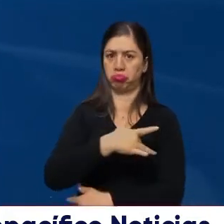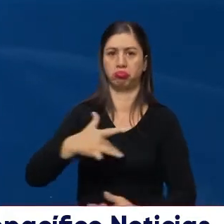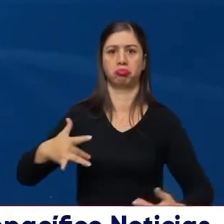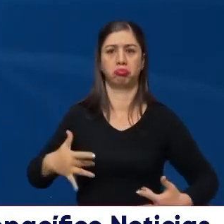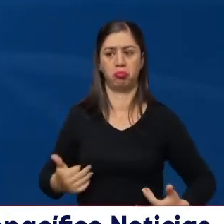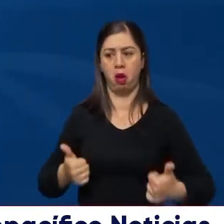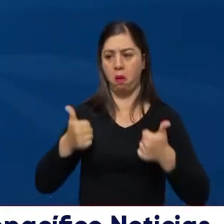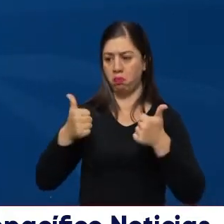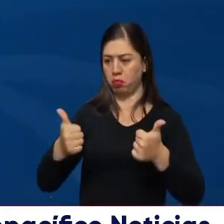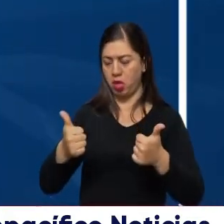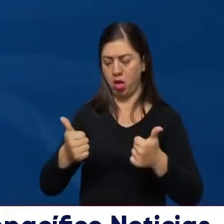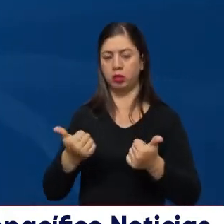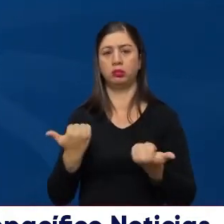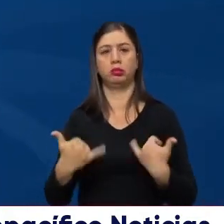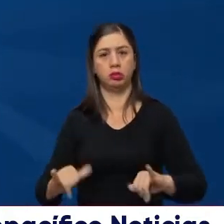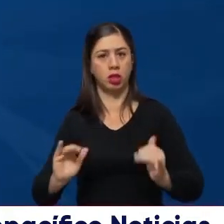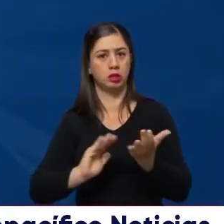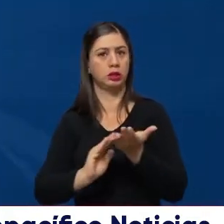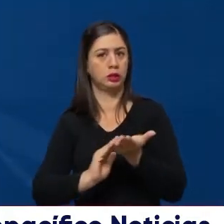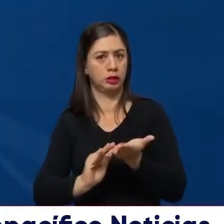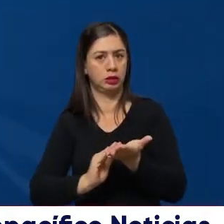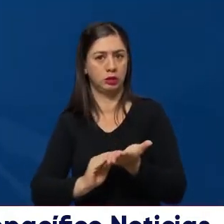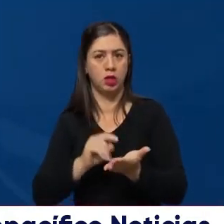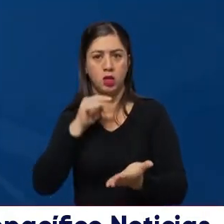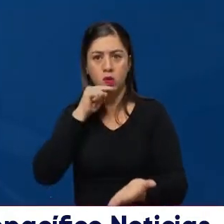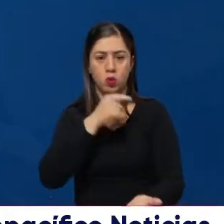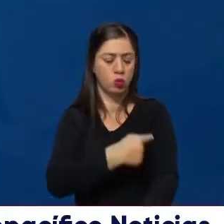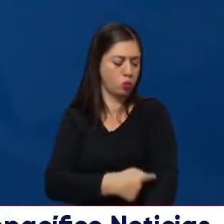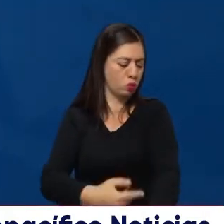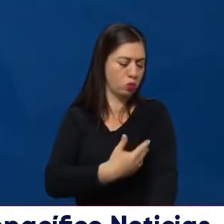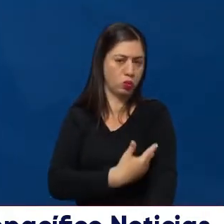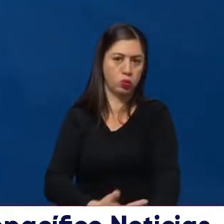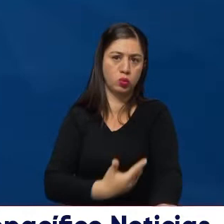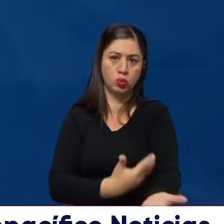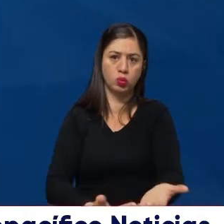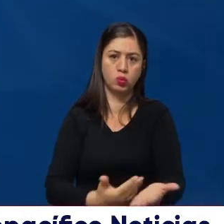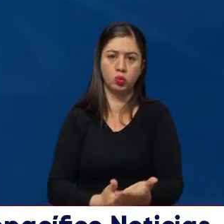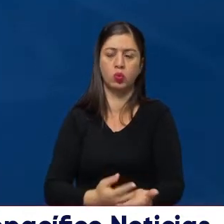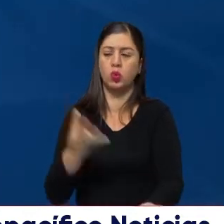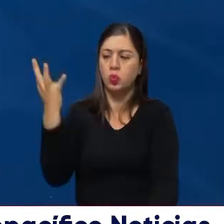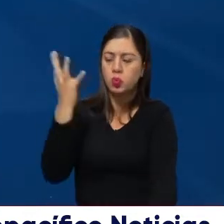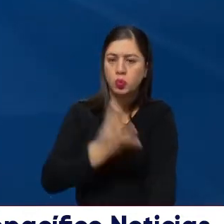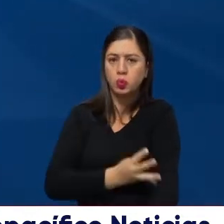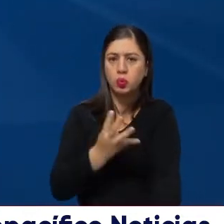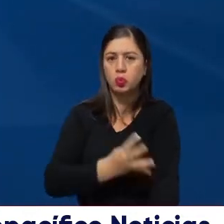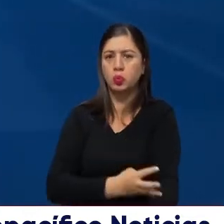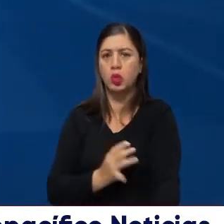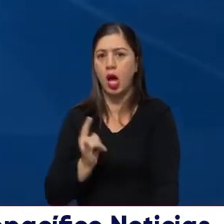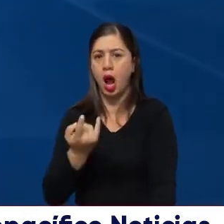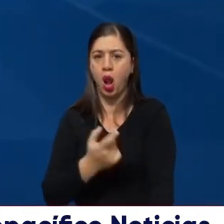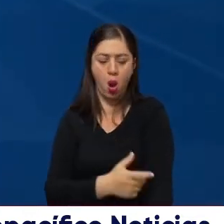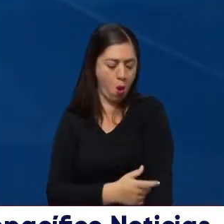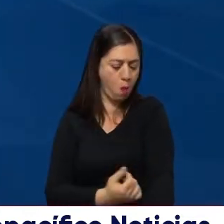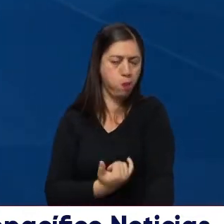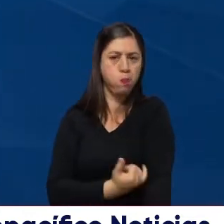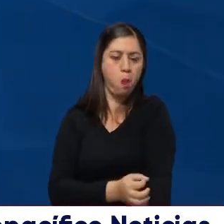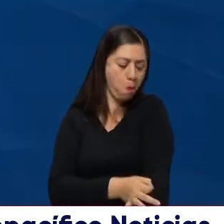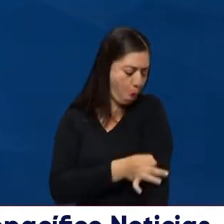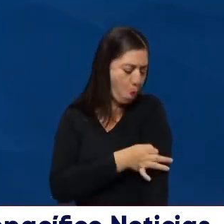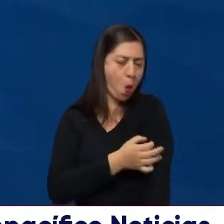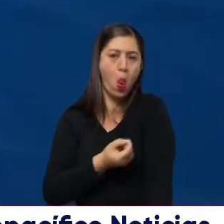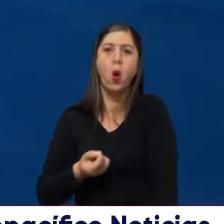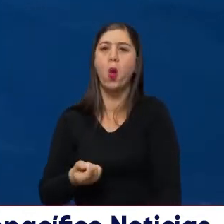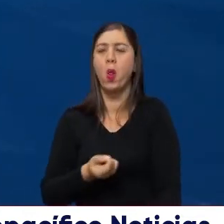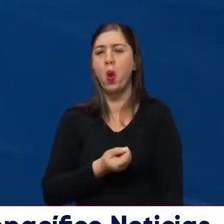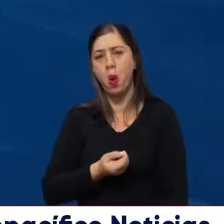recuperada de sus lesiones. Tomamos muestras de sangre, suero, muestras de algunas lesiones que quedaban residuales